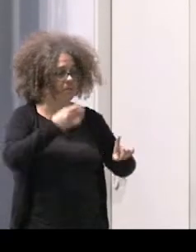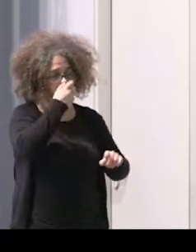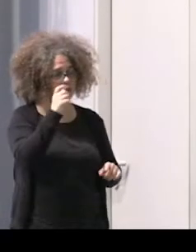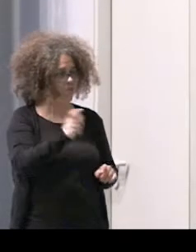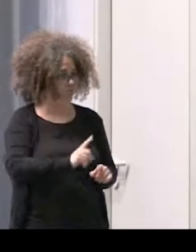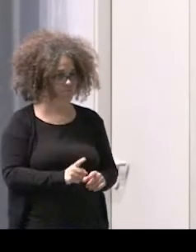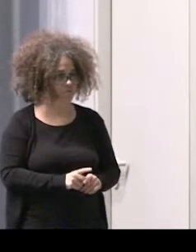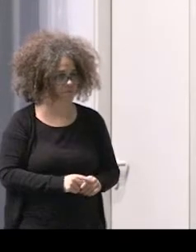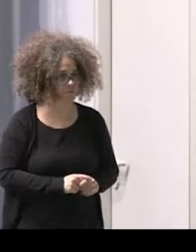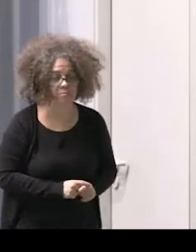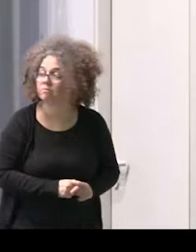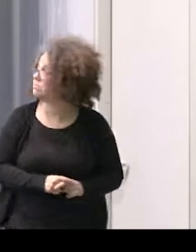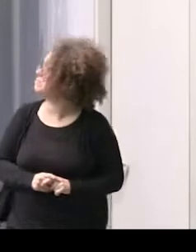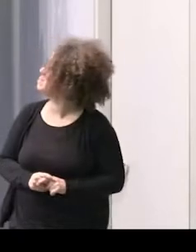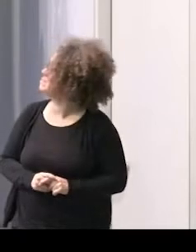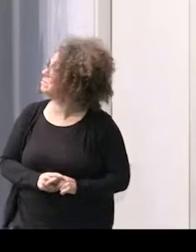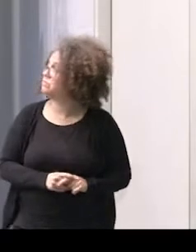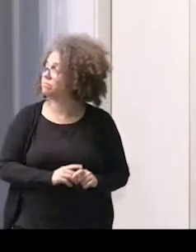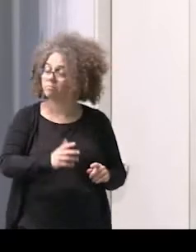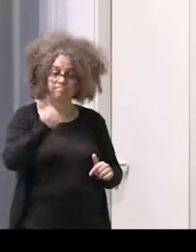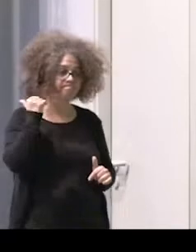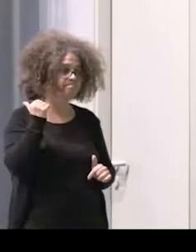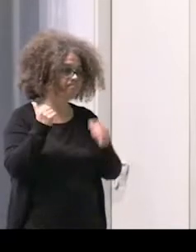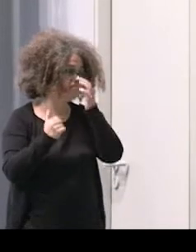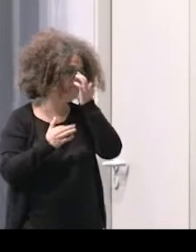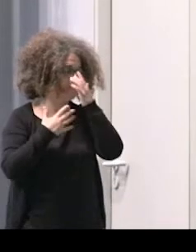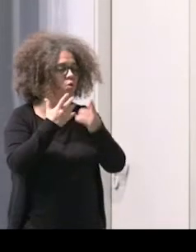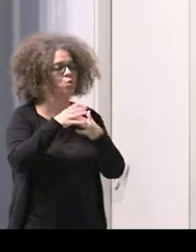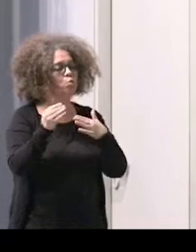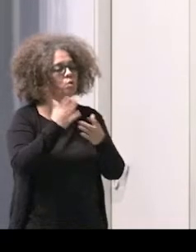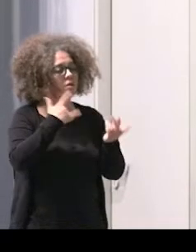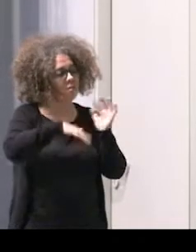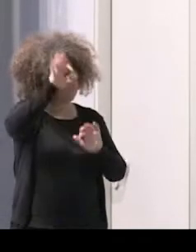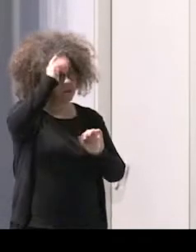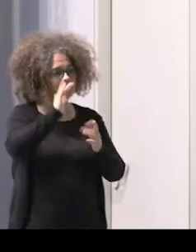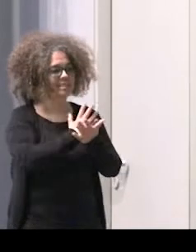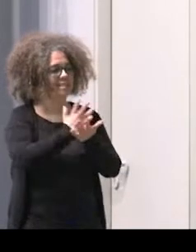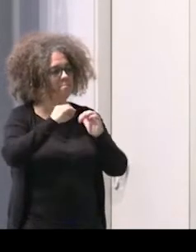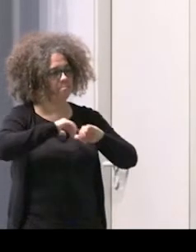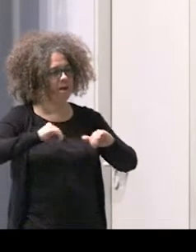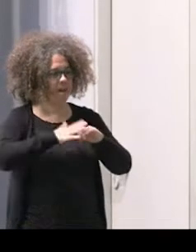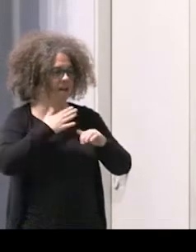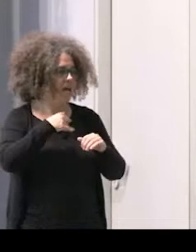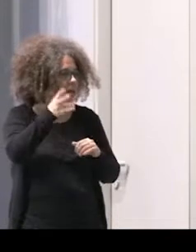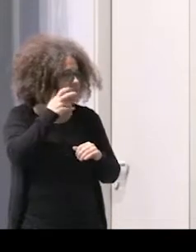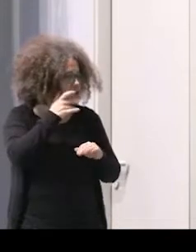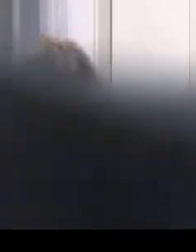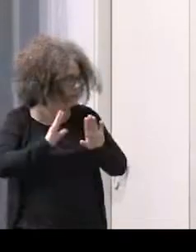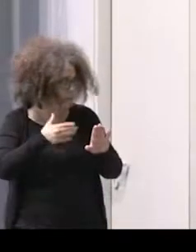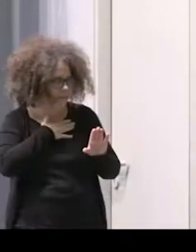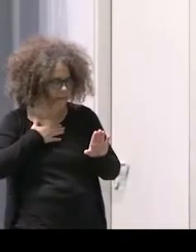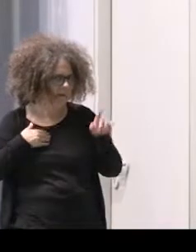la derecha lo que vemos es la ventaja que consiguen los usuarios de los implantes al separar el sonido que yo quiero